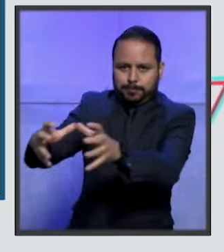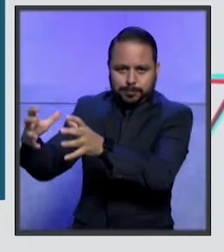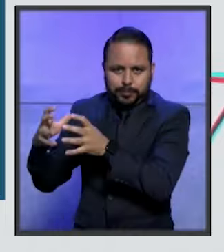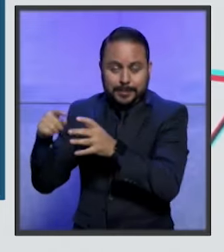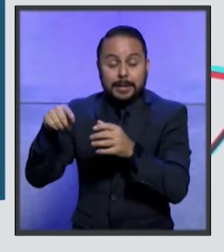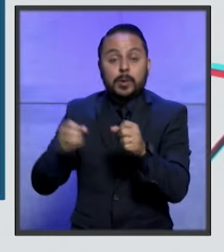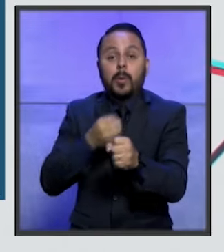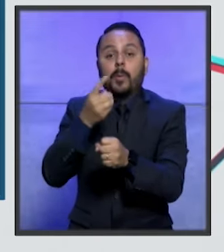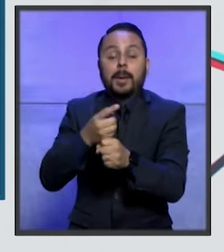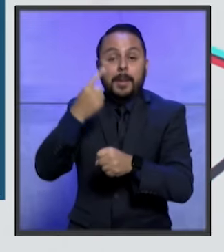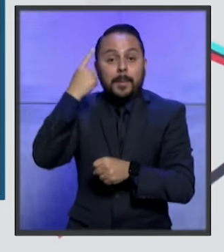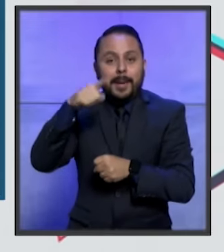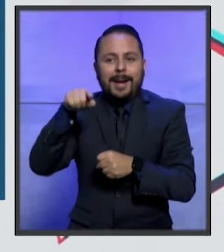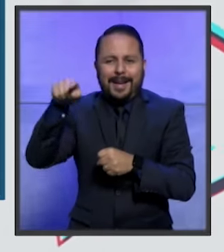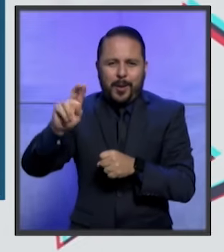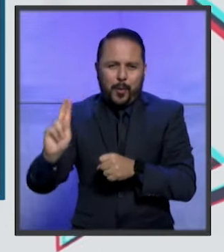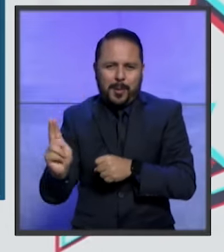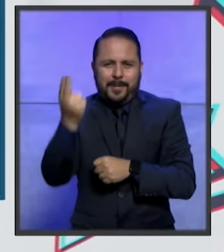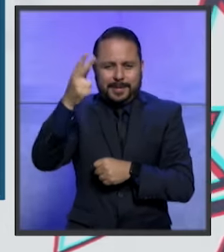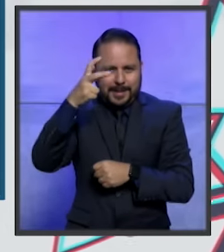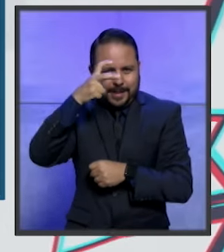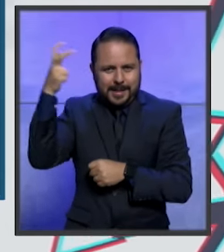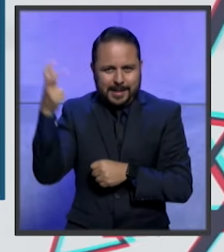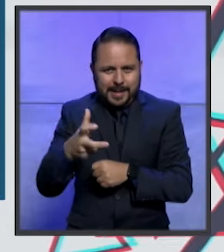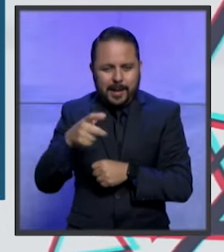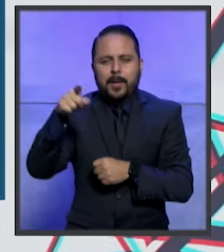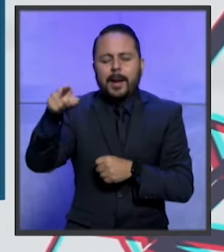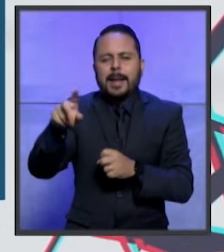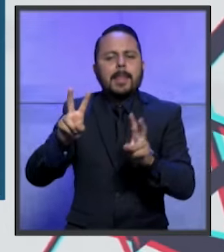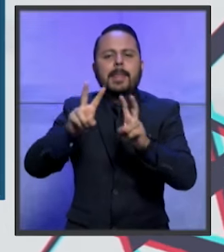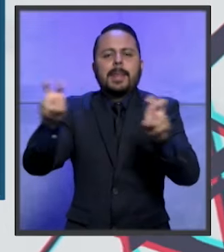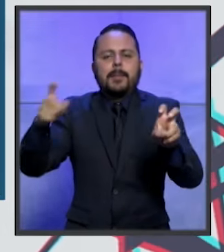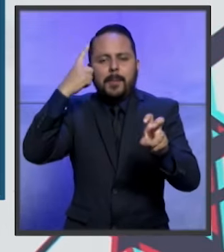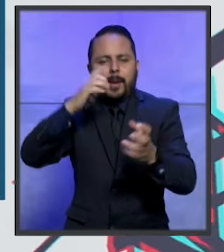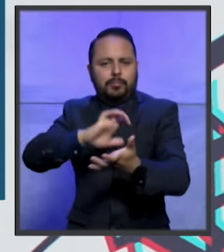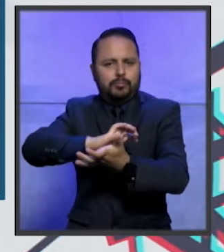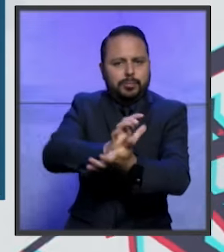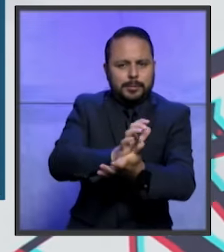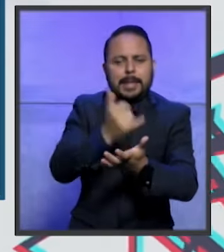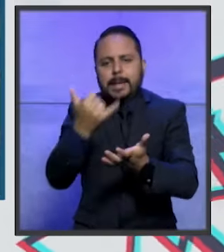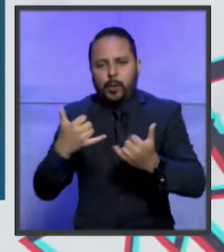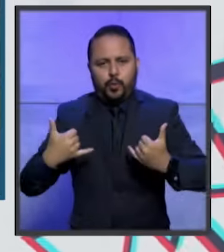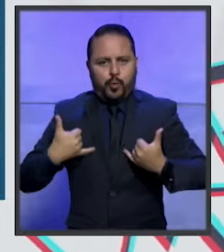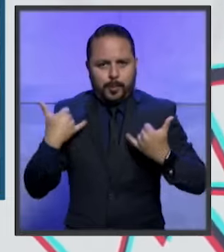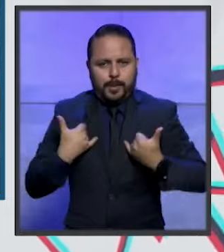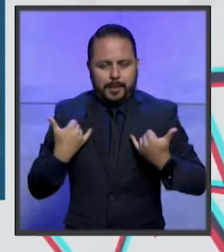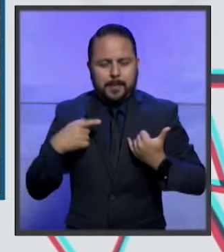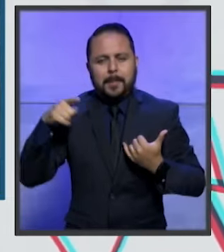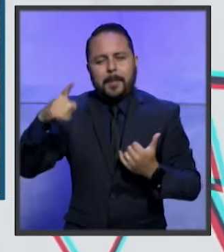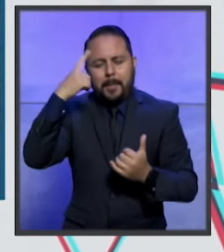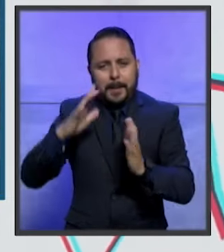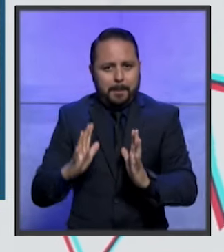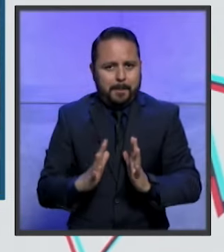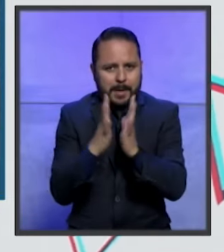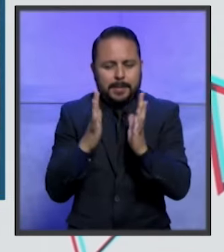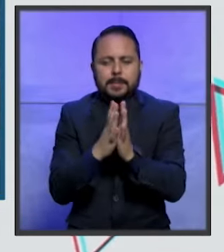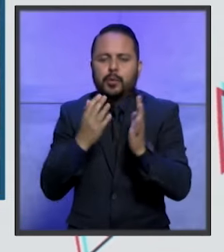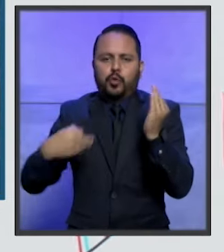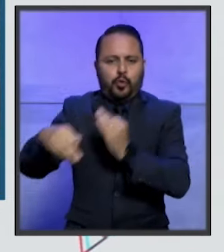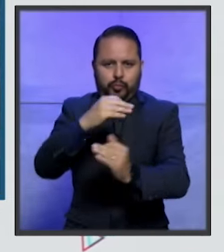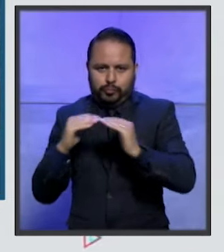en esta oportunidad se trasladó la Universidad Autónoma de Hidalgo con la temática discriminación y juventud agenda de temas sobre la